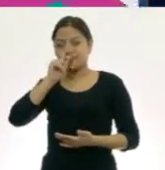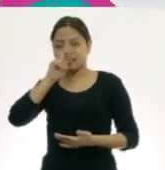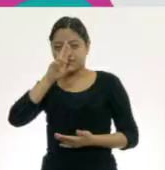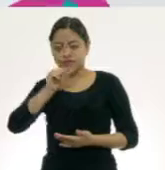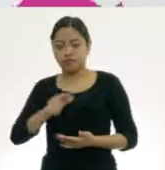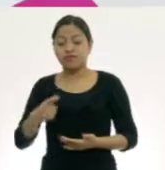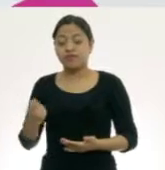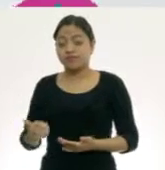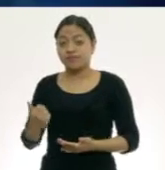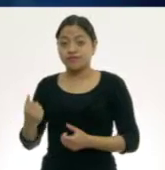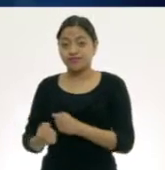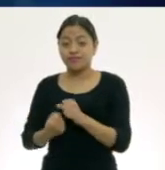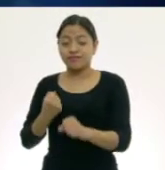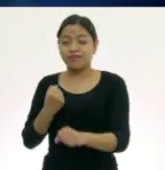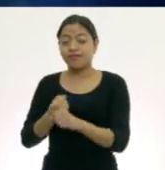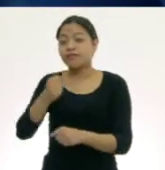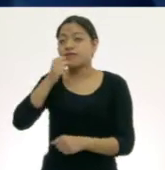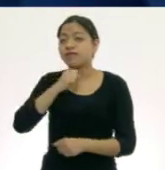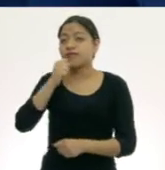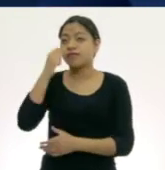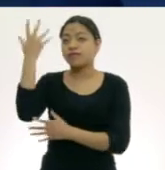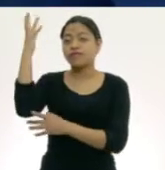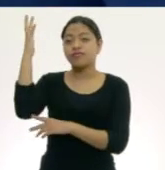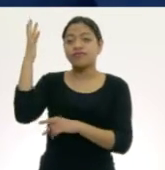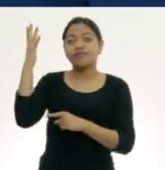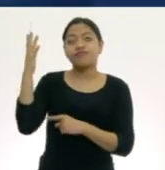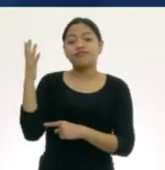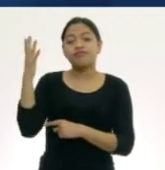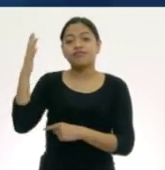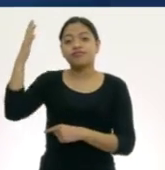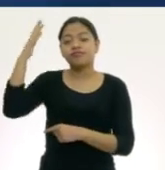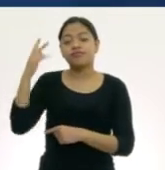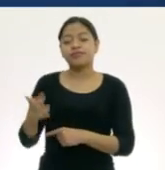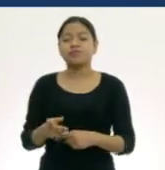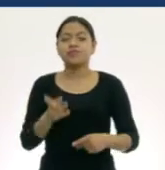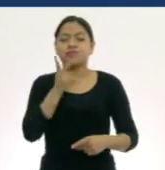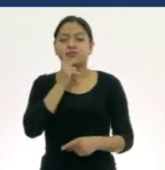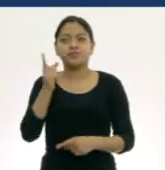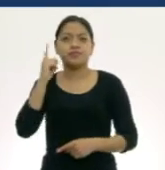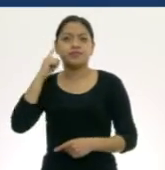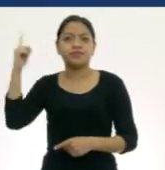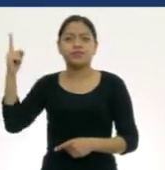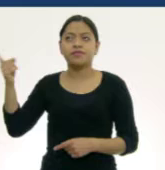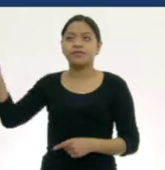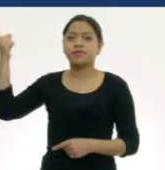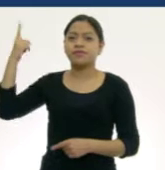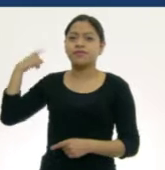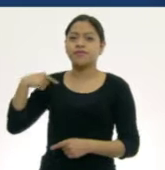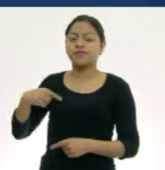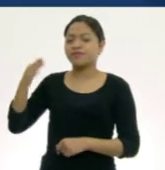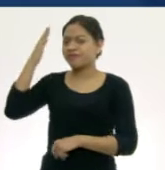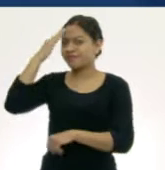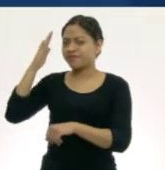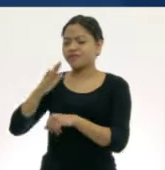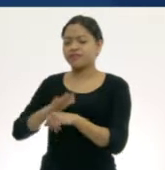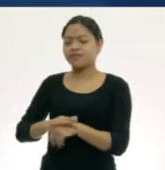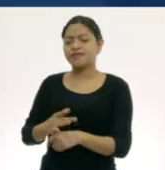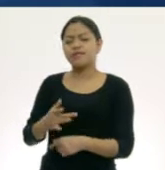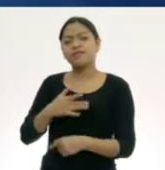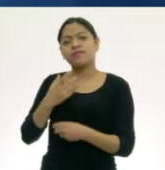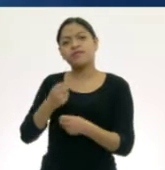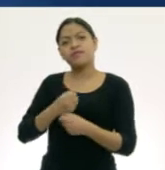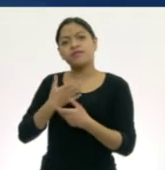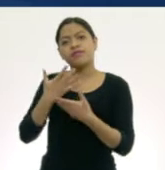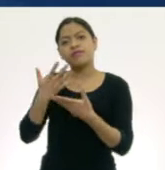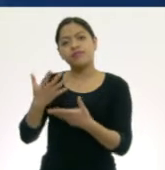años, tomando nieve bajo un flamboyán, oí a mi padre recitar para mí, de memoria, lo que después supe